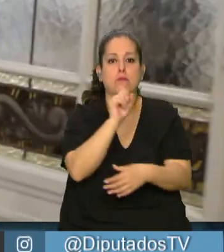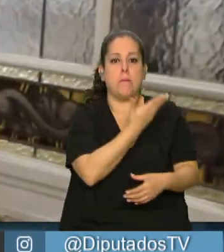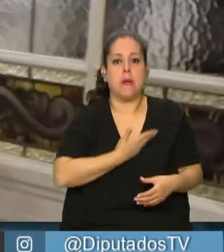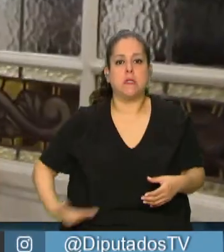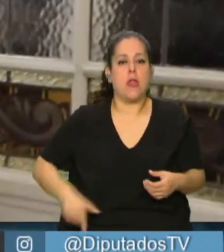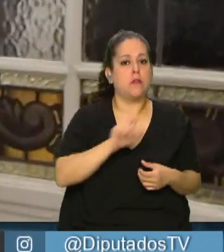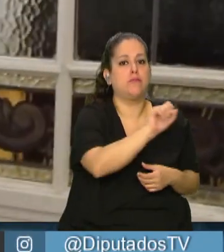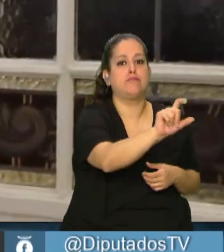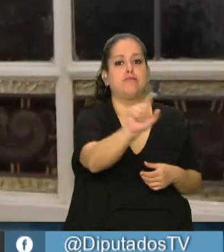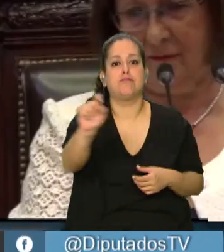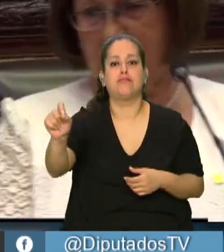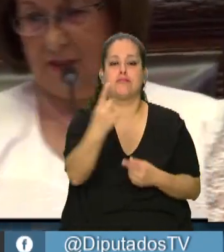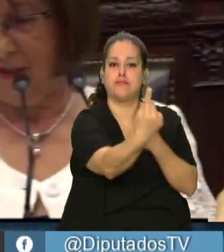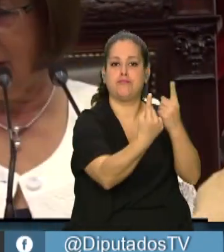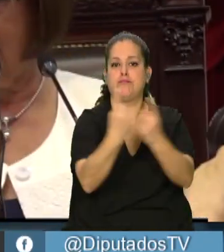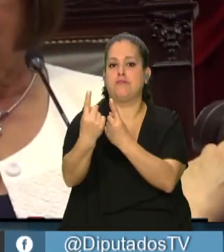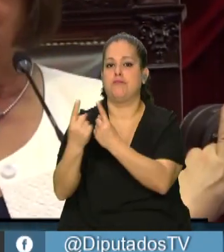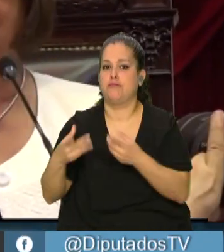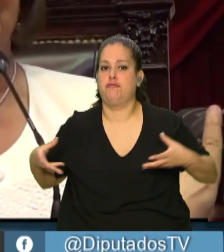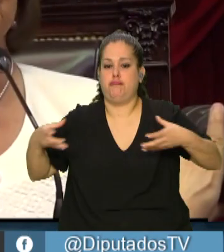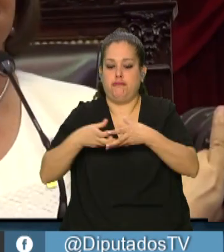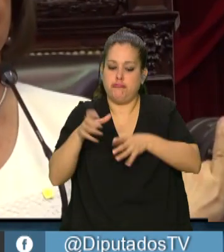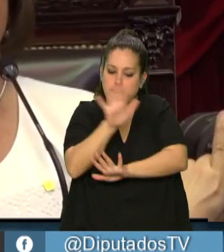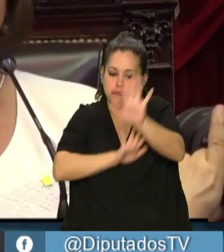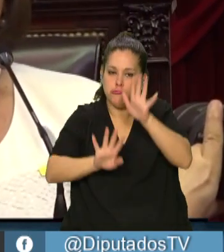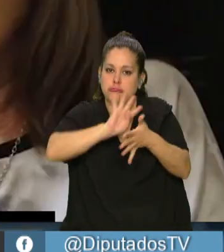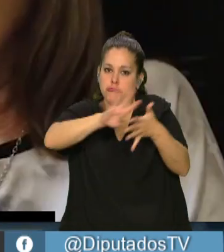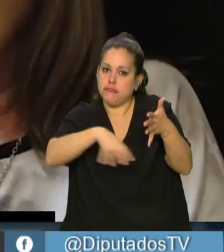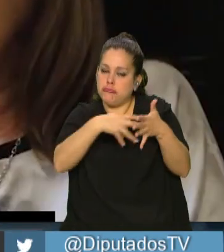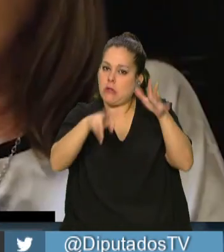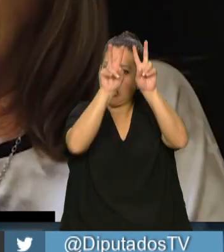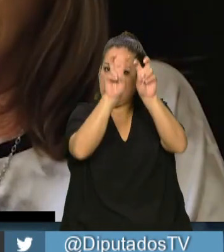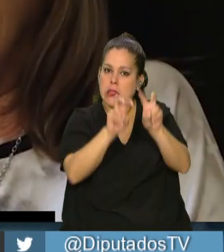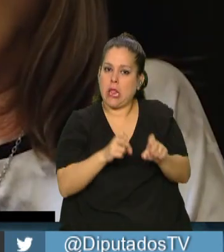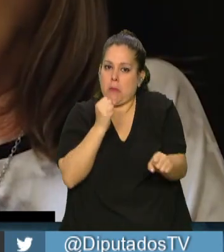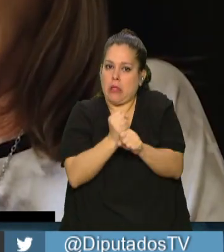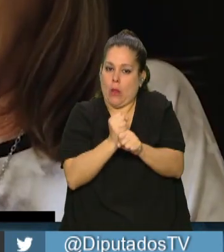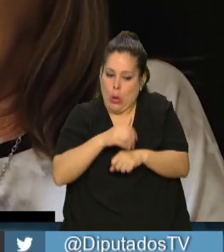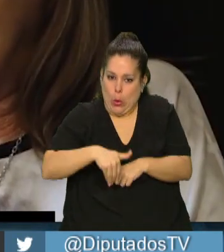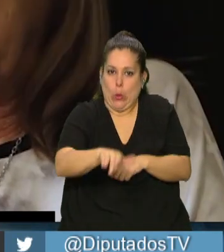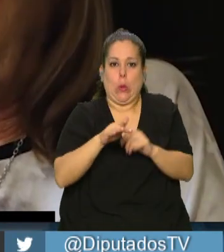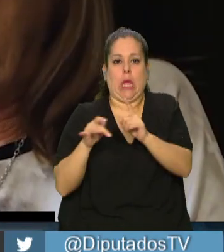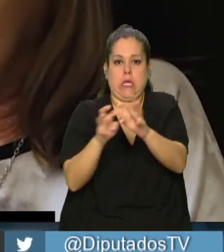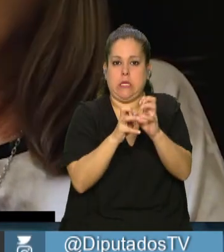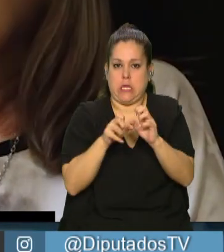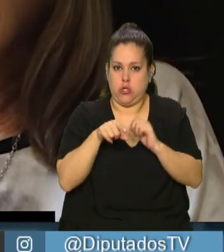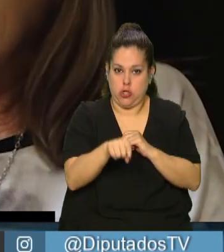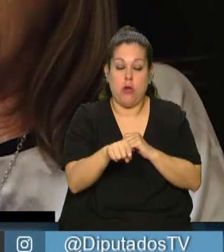elaborar los planes de labor, los planes de trabajo para la sesión que se va a realizar, teniendo en cuenta, digamos,